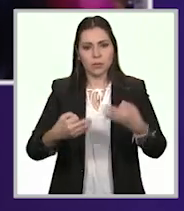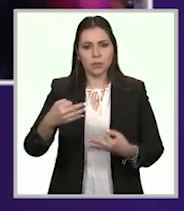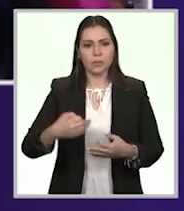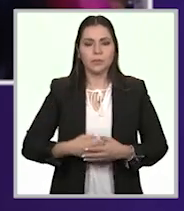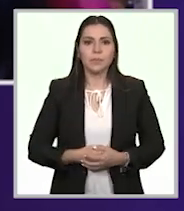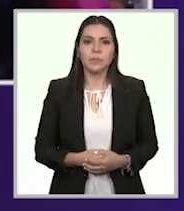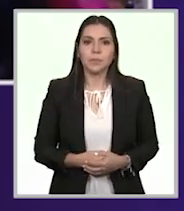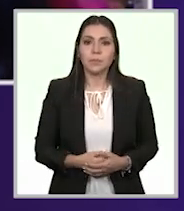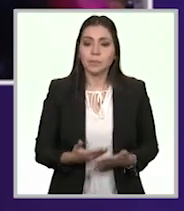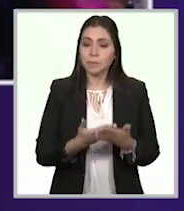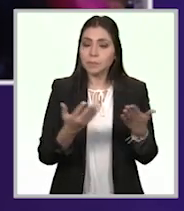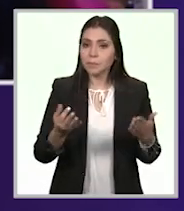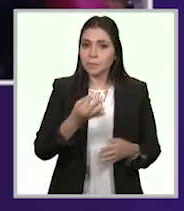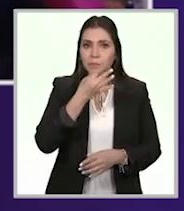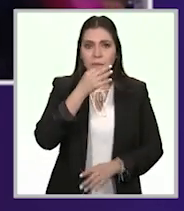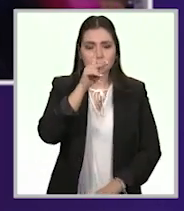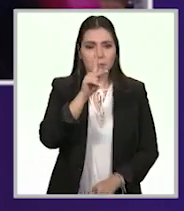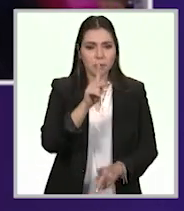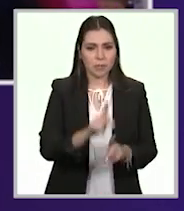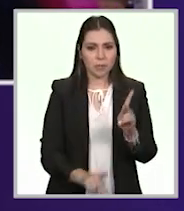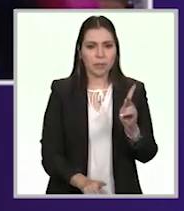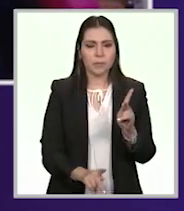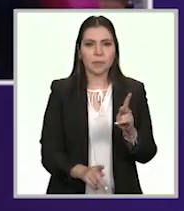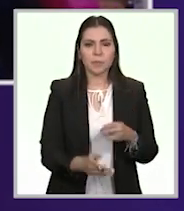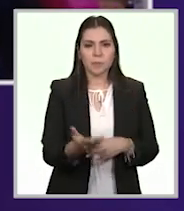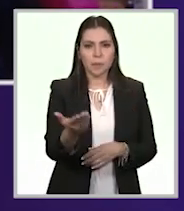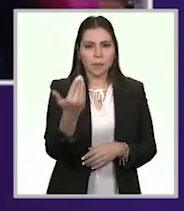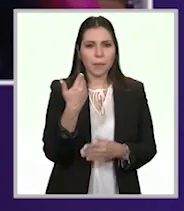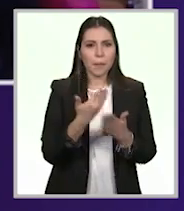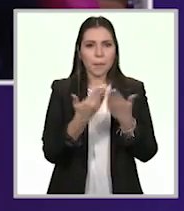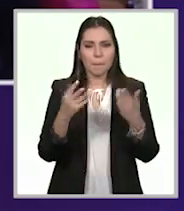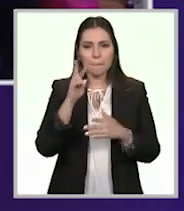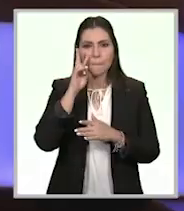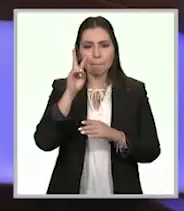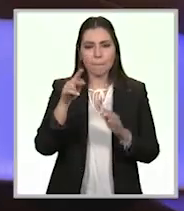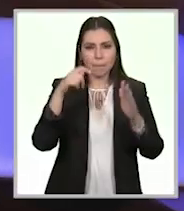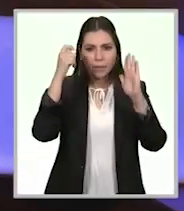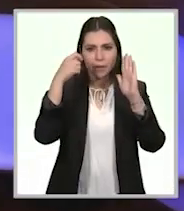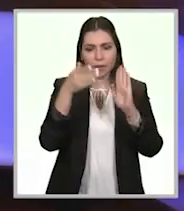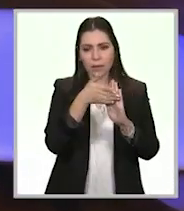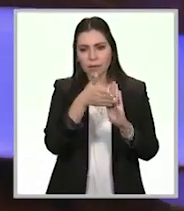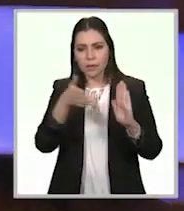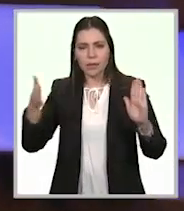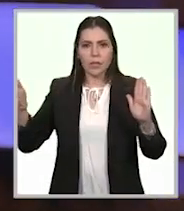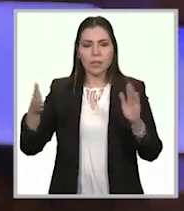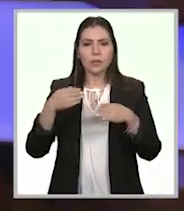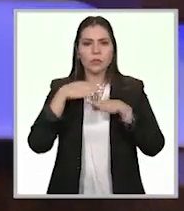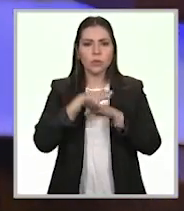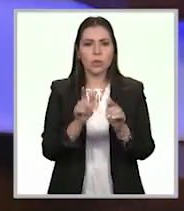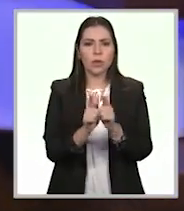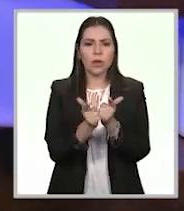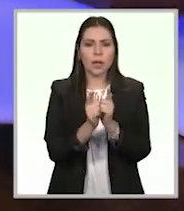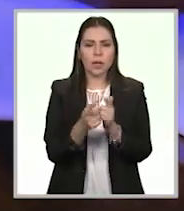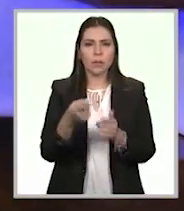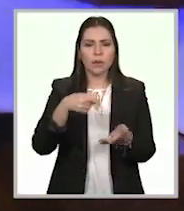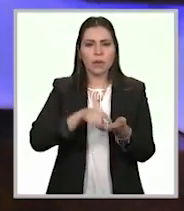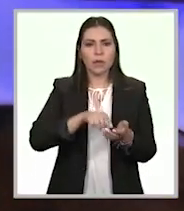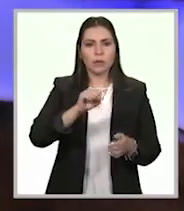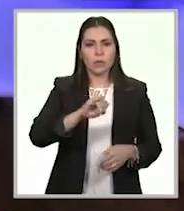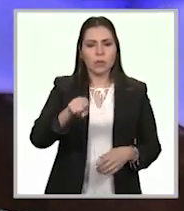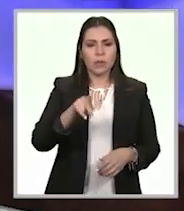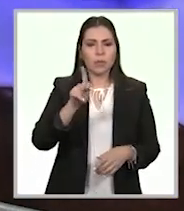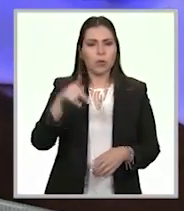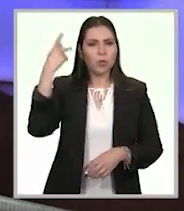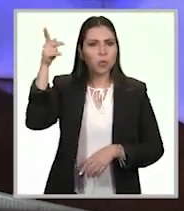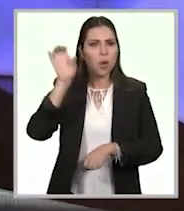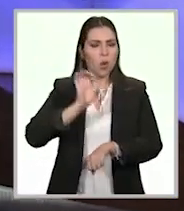para el sistema jurídico nacional. Ana María, vamos a una breve pausa. Acompáñenme a ver una reseña de un libro que habla sobre el